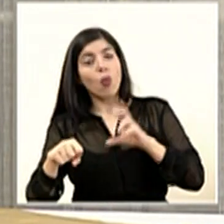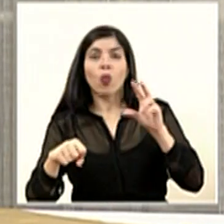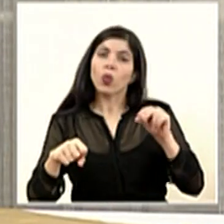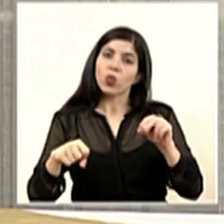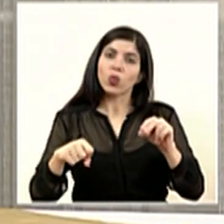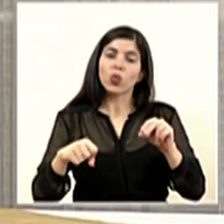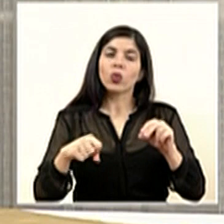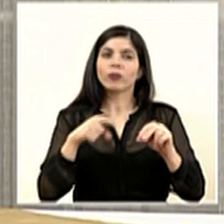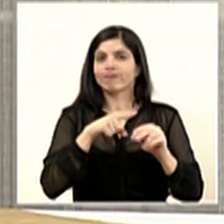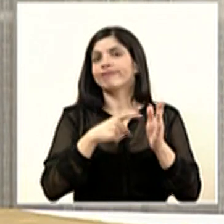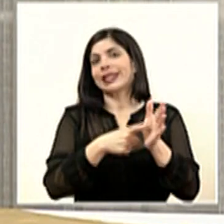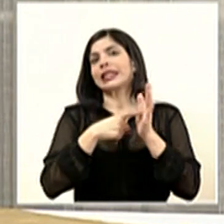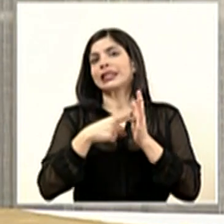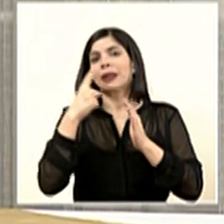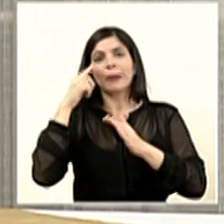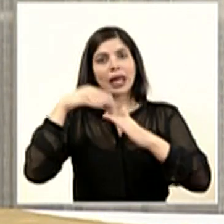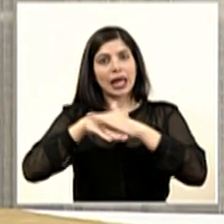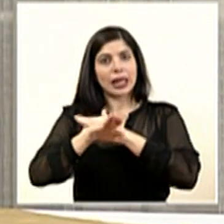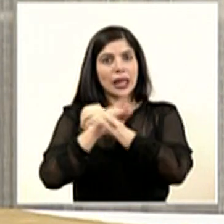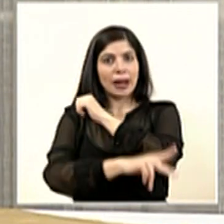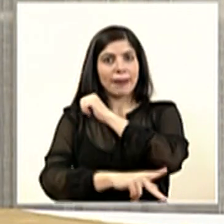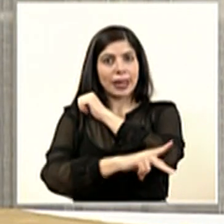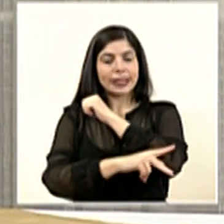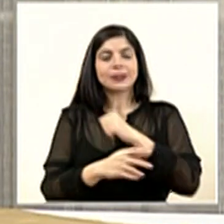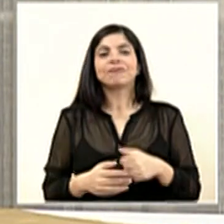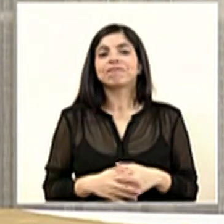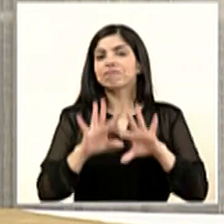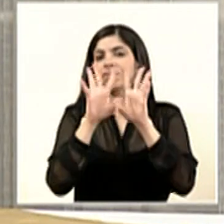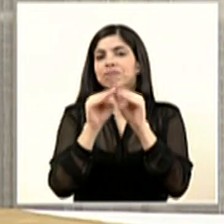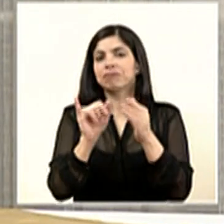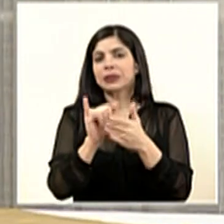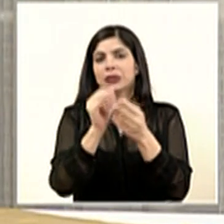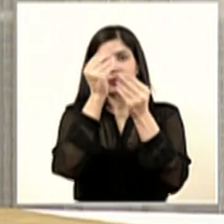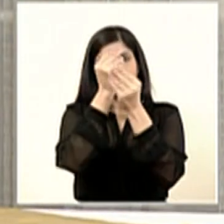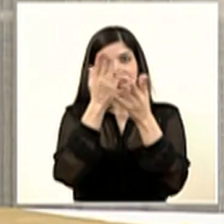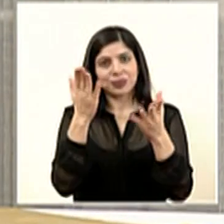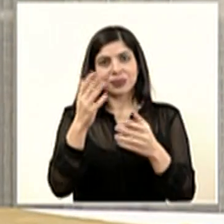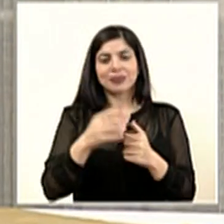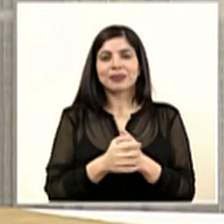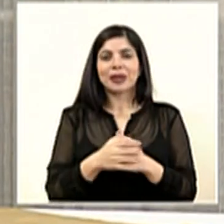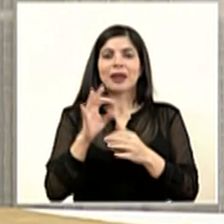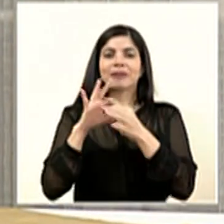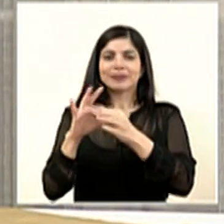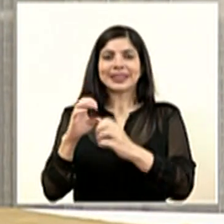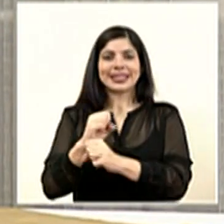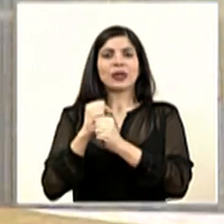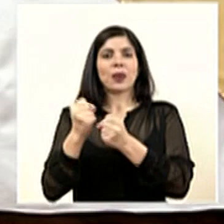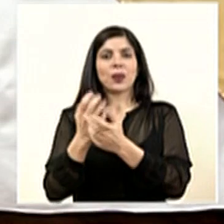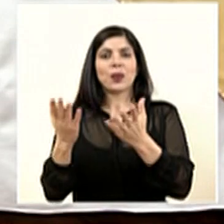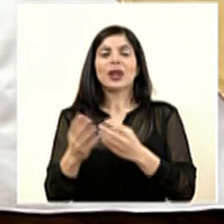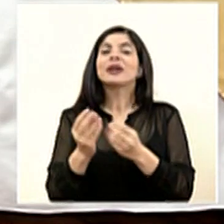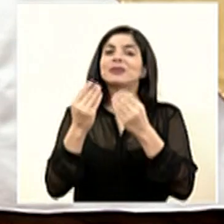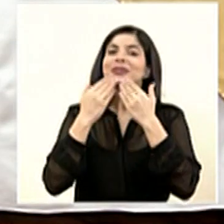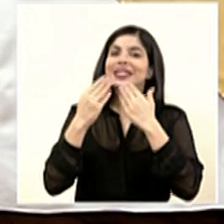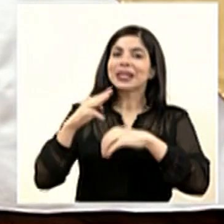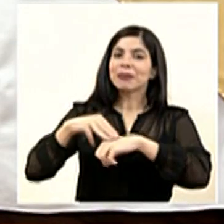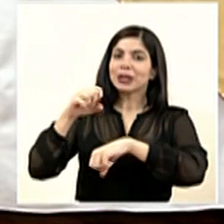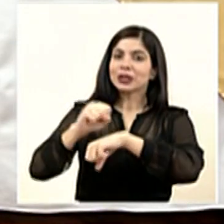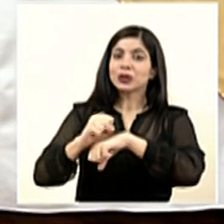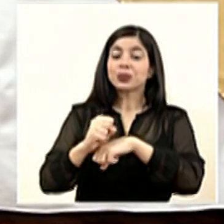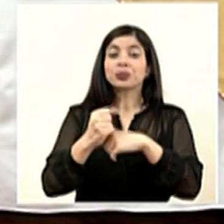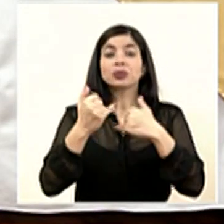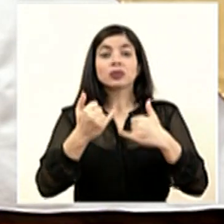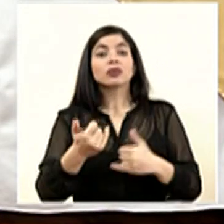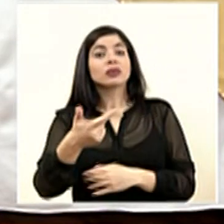es el requisito para ingresar al país. Básicamente esos son los anuncios que tenemos que hacer desde Seguridad Pública. Muchas gracias, don Michael Soto.